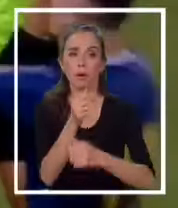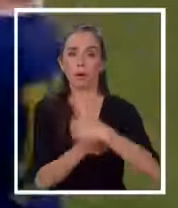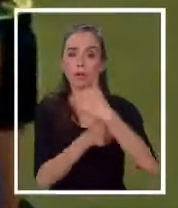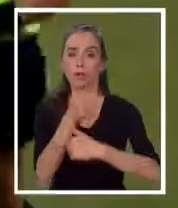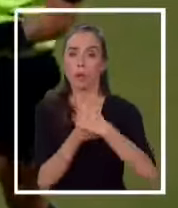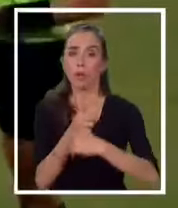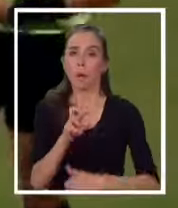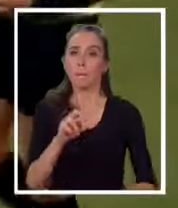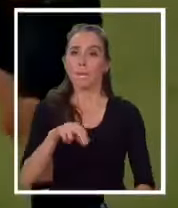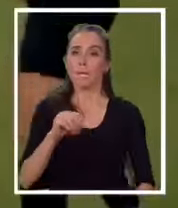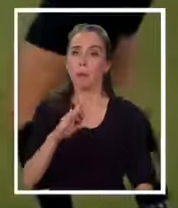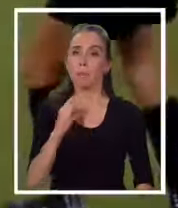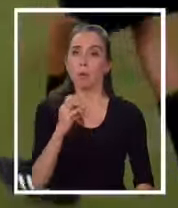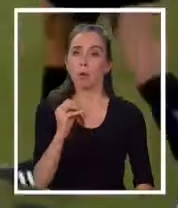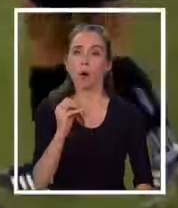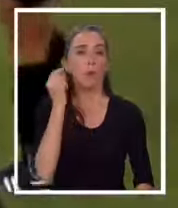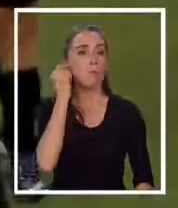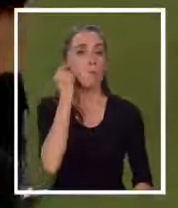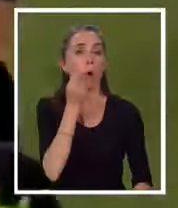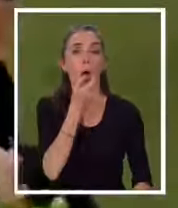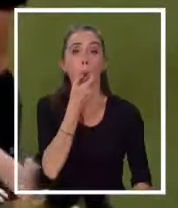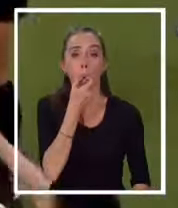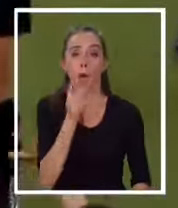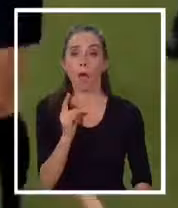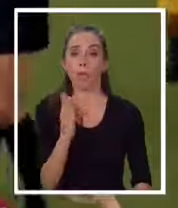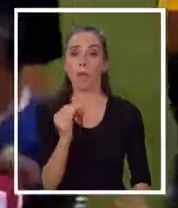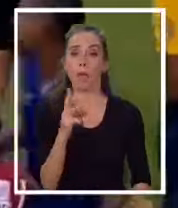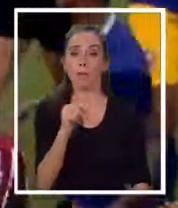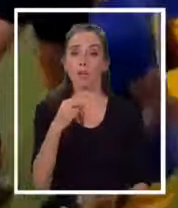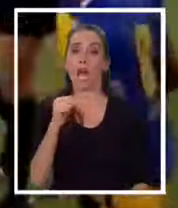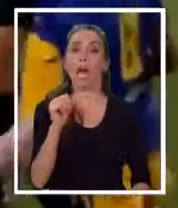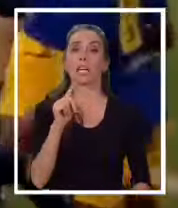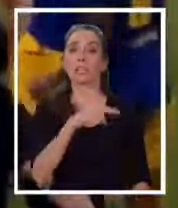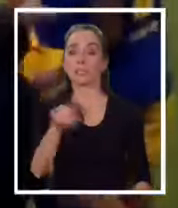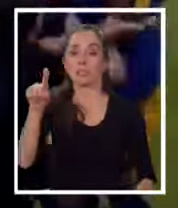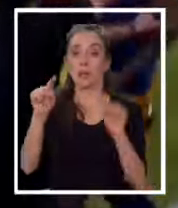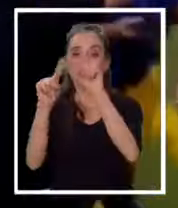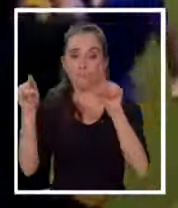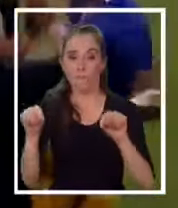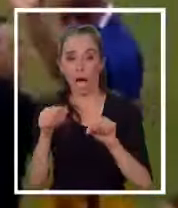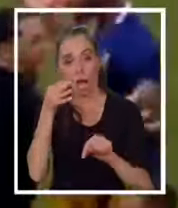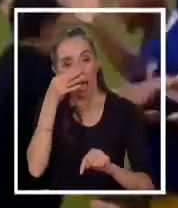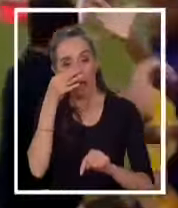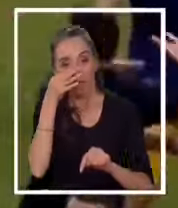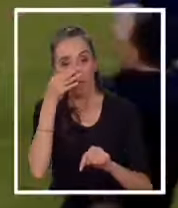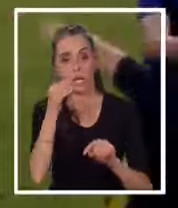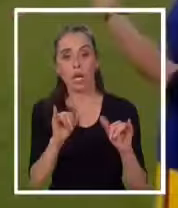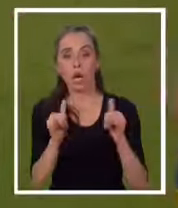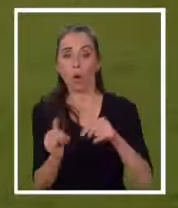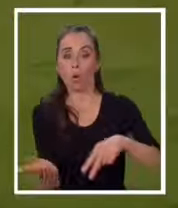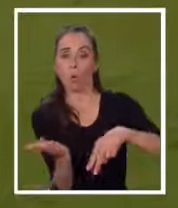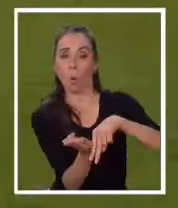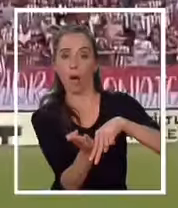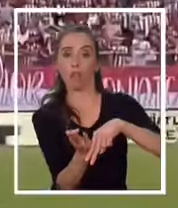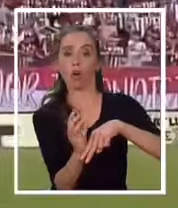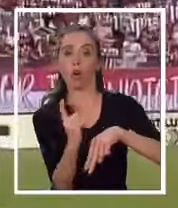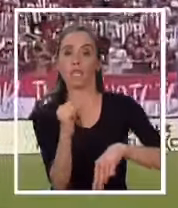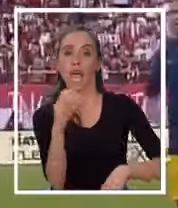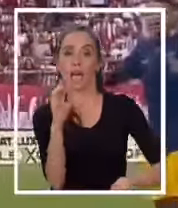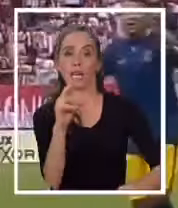torneo pernambucano, la árbitra Débora Cecilia fue llamada por el VAR para revisar una agresión del jugador Jean